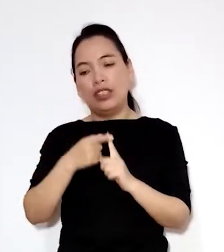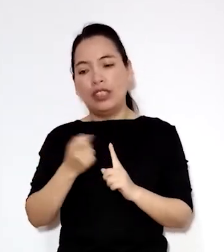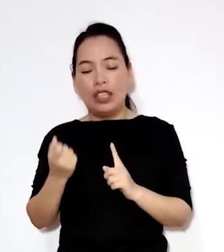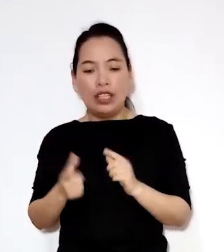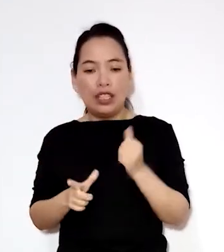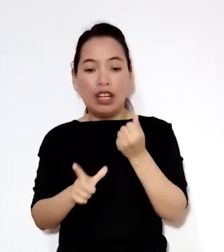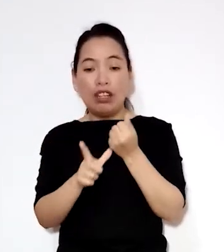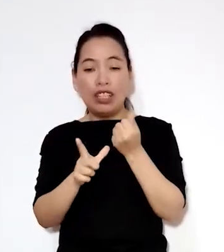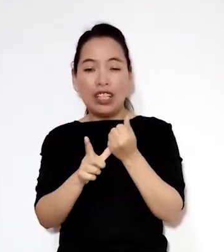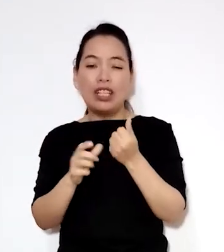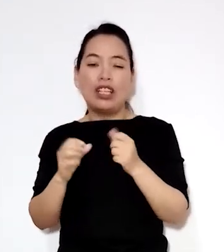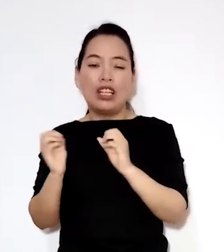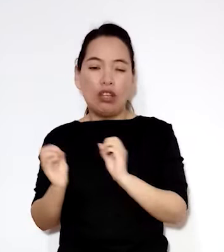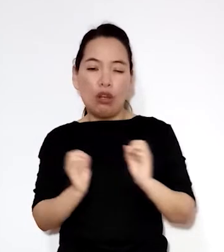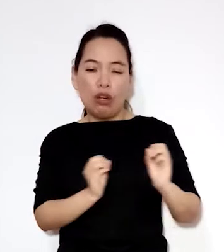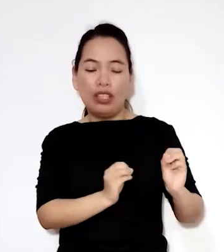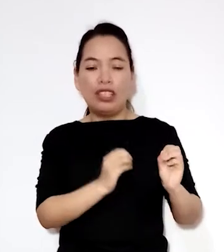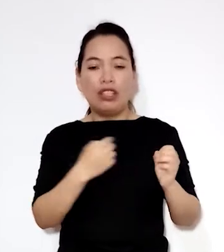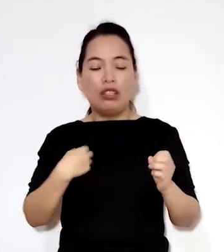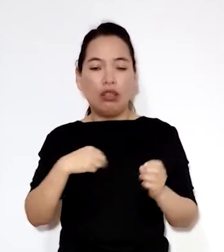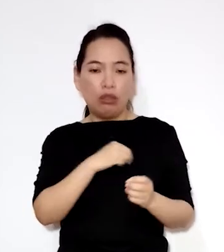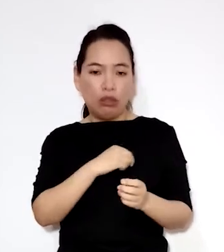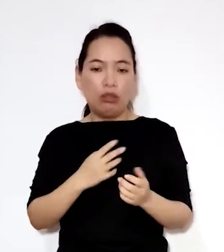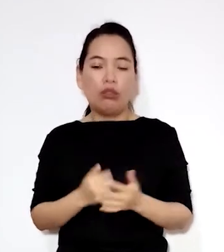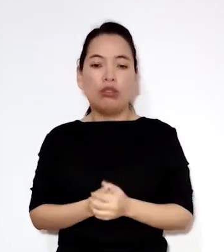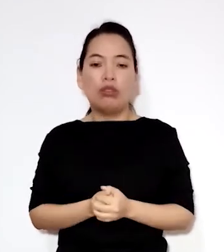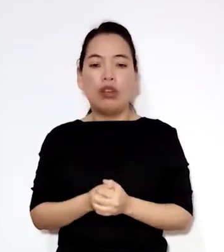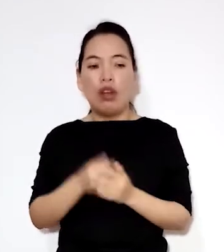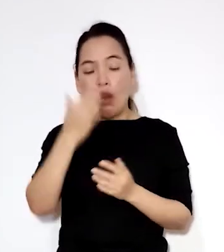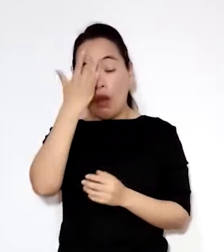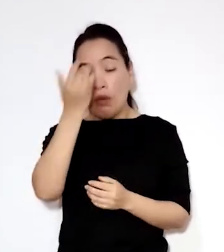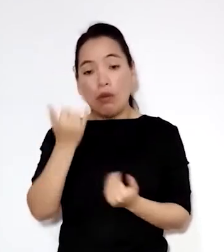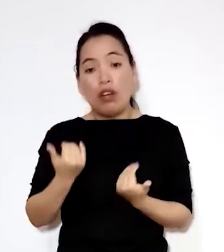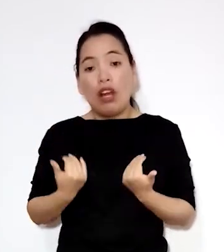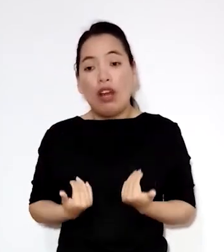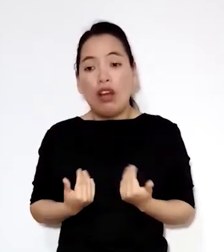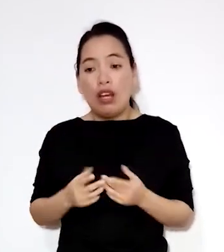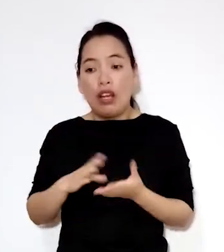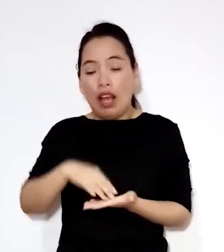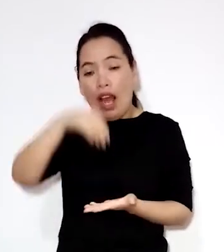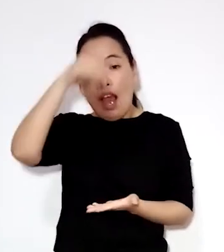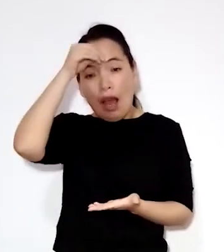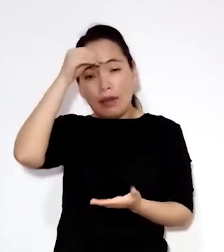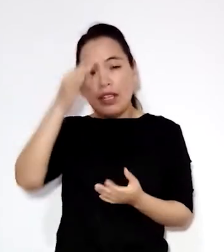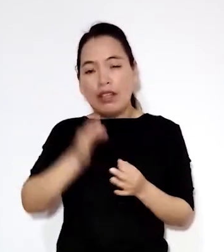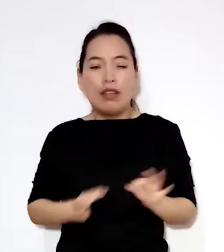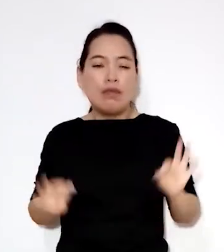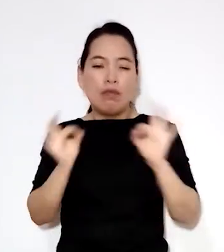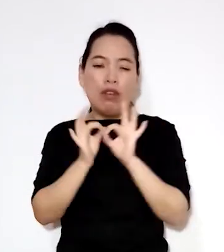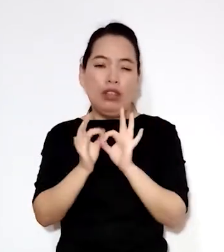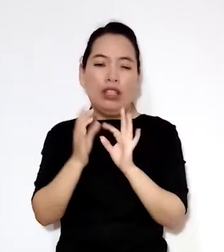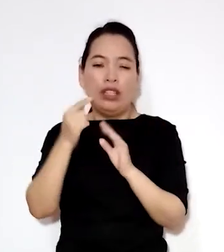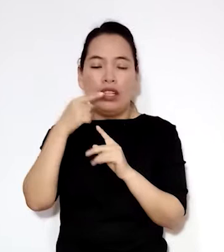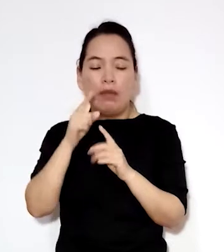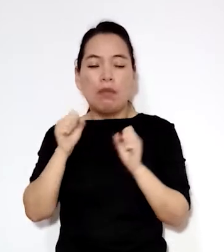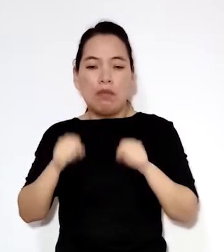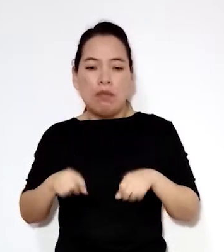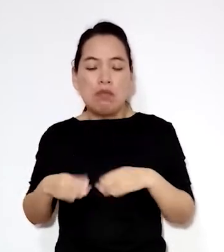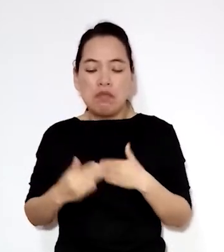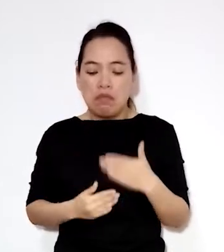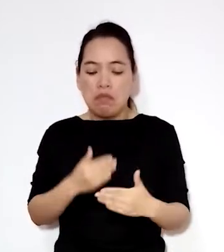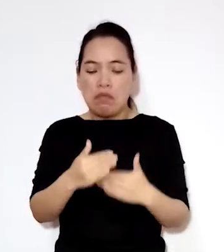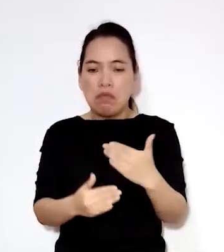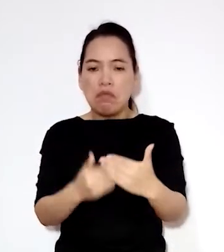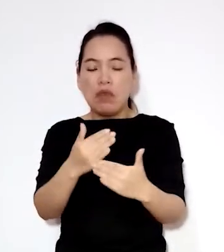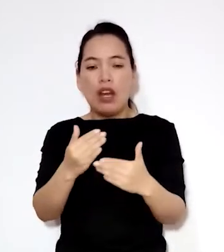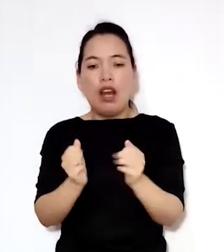las redes y organizaciones que están hoy con nosotros, porque ha sido un aprendizaje fundamental poder estar